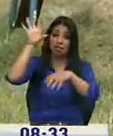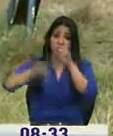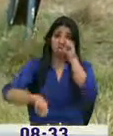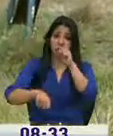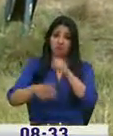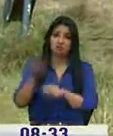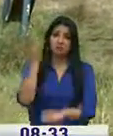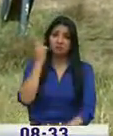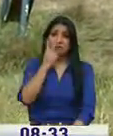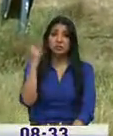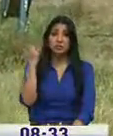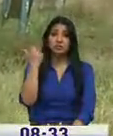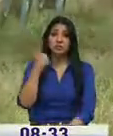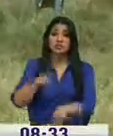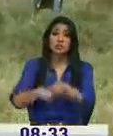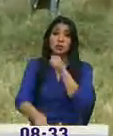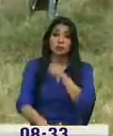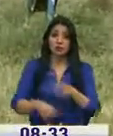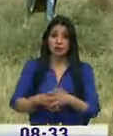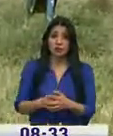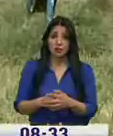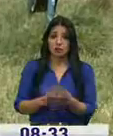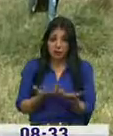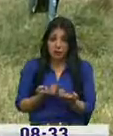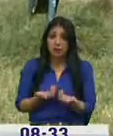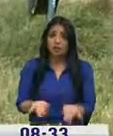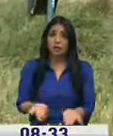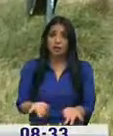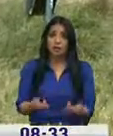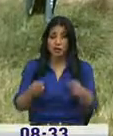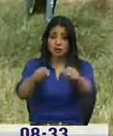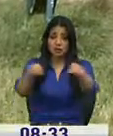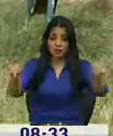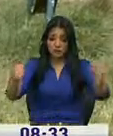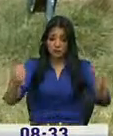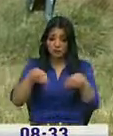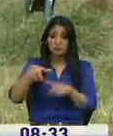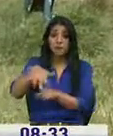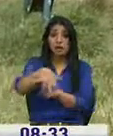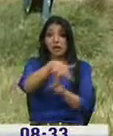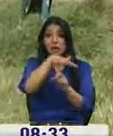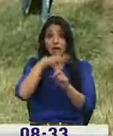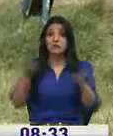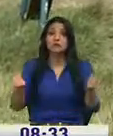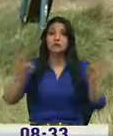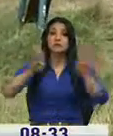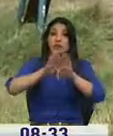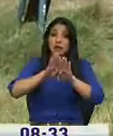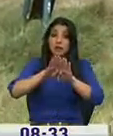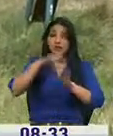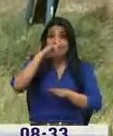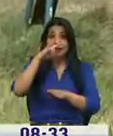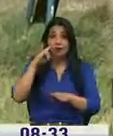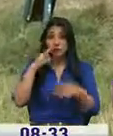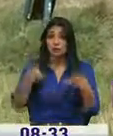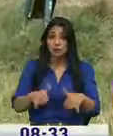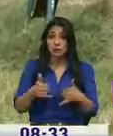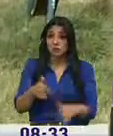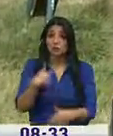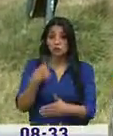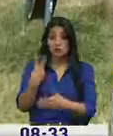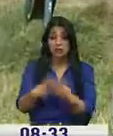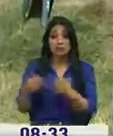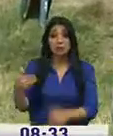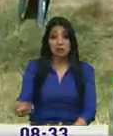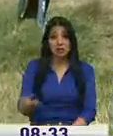hace 22 días me rompieron, pero queremos a ver si nos cierran el parque. Porque no pueden salir los niños, yo ya no tengo bebé pequeño, pero